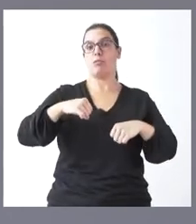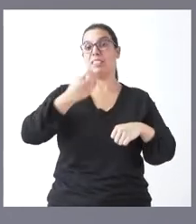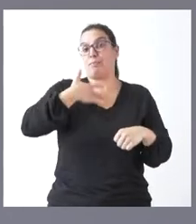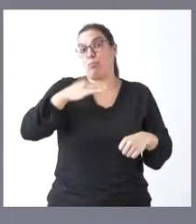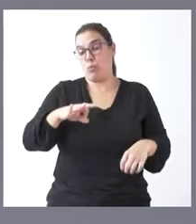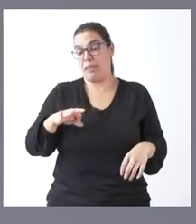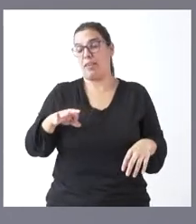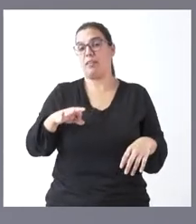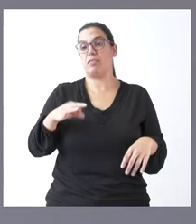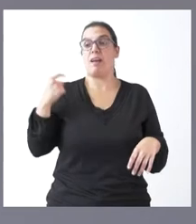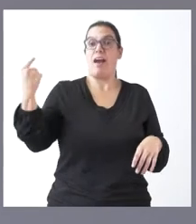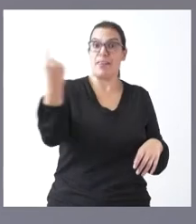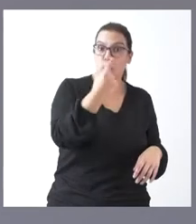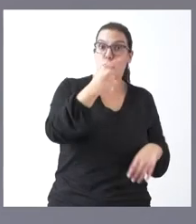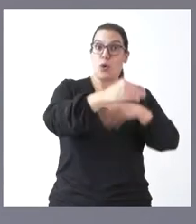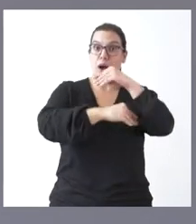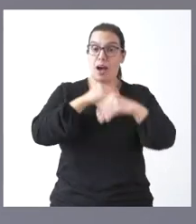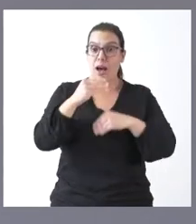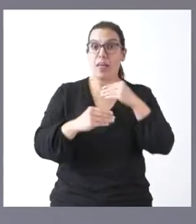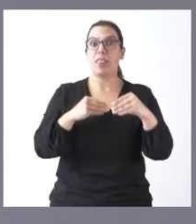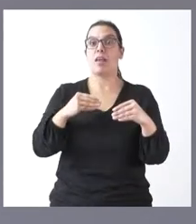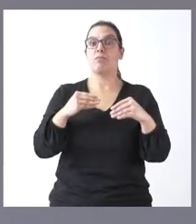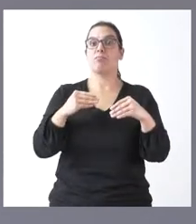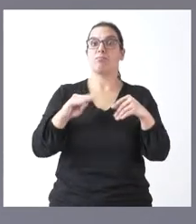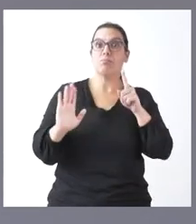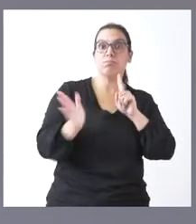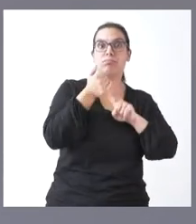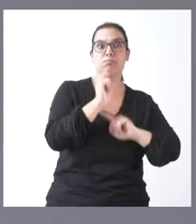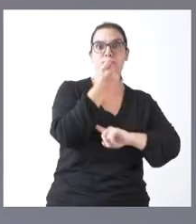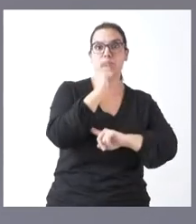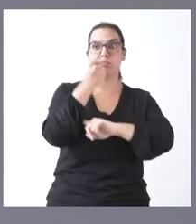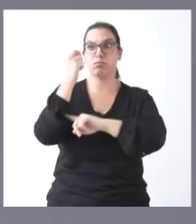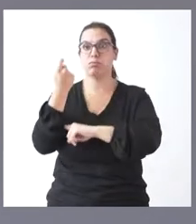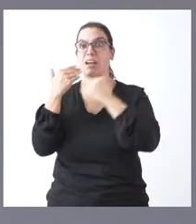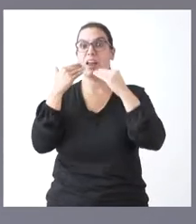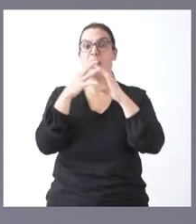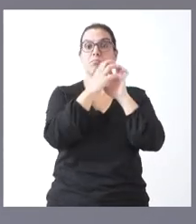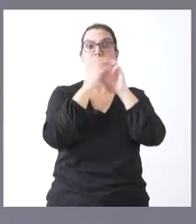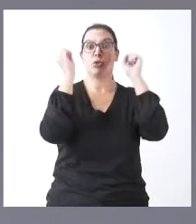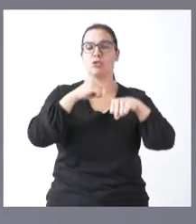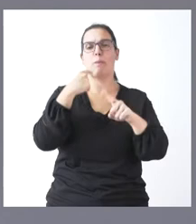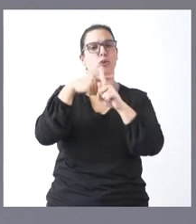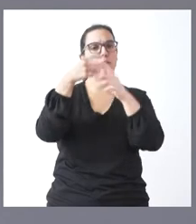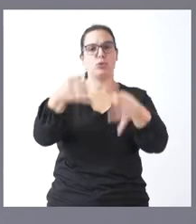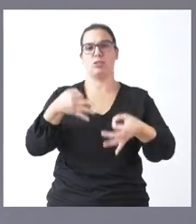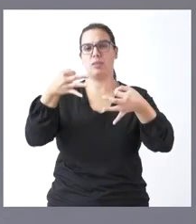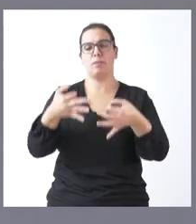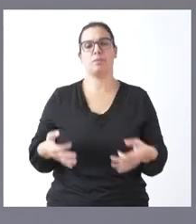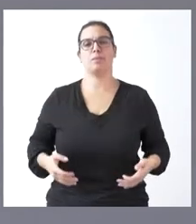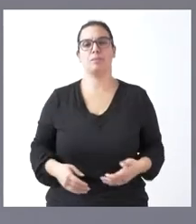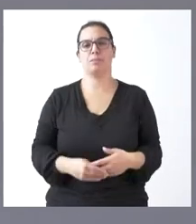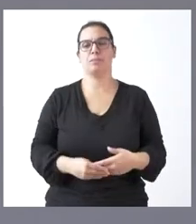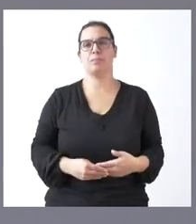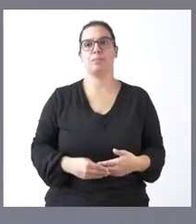de cada empresa puedan llegar a cabo mediante el acuerdo y el consenso me parecen siempre positivos sí es verdad